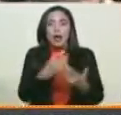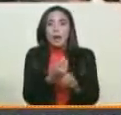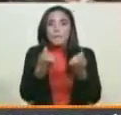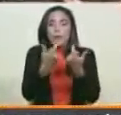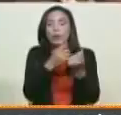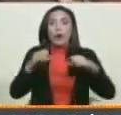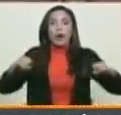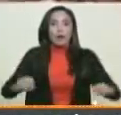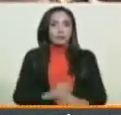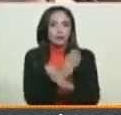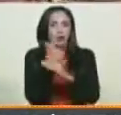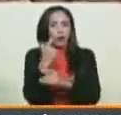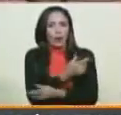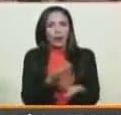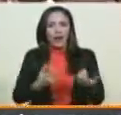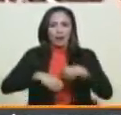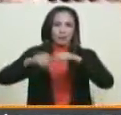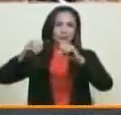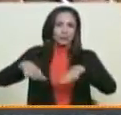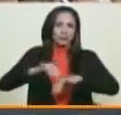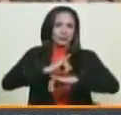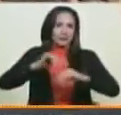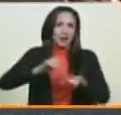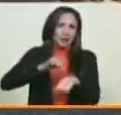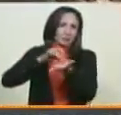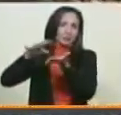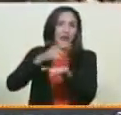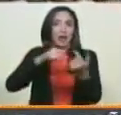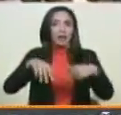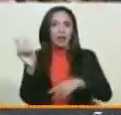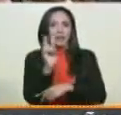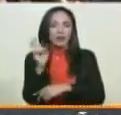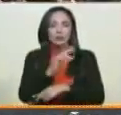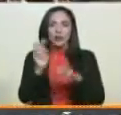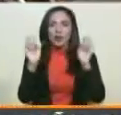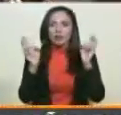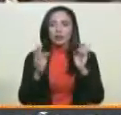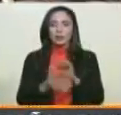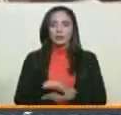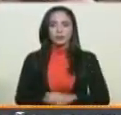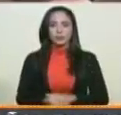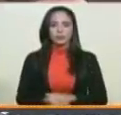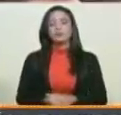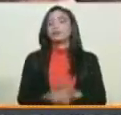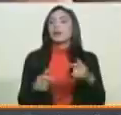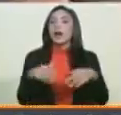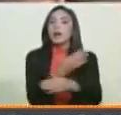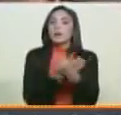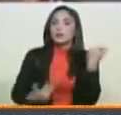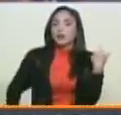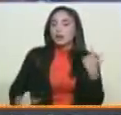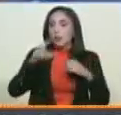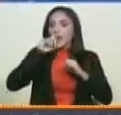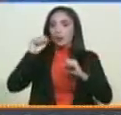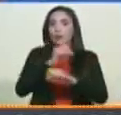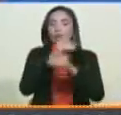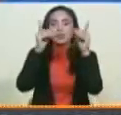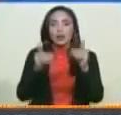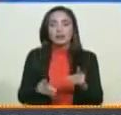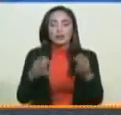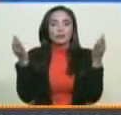OEA, la tiraron con el caso Venezuela. Y llevaron a nuestro presidente a tomar una